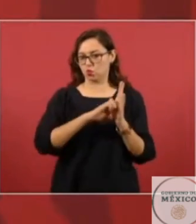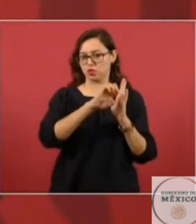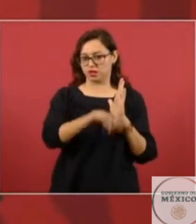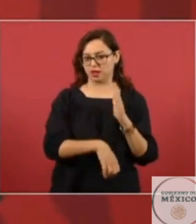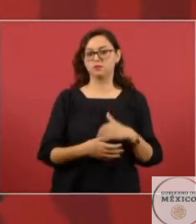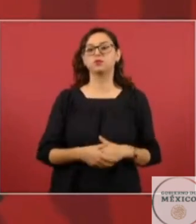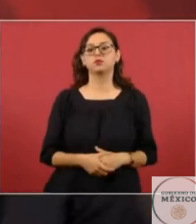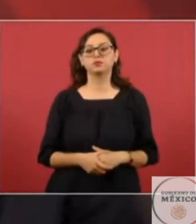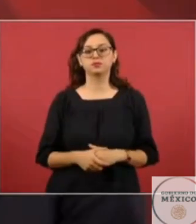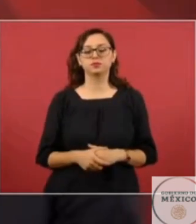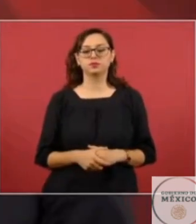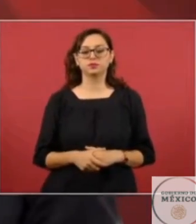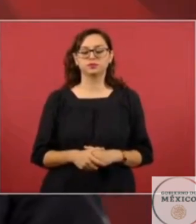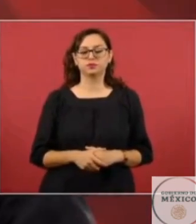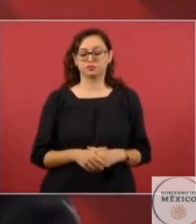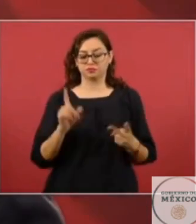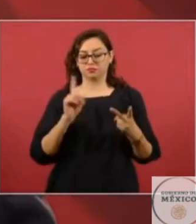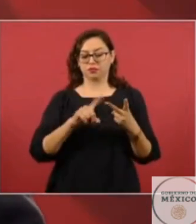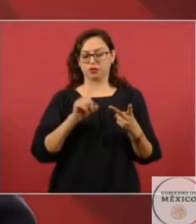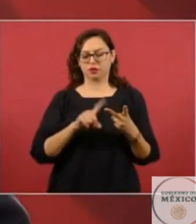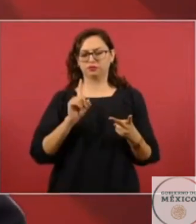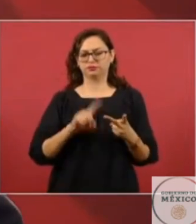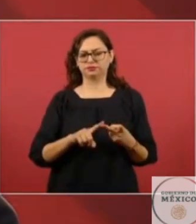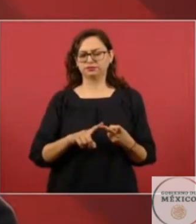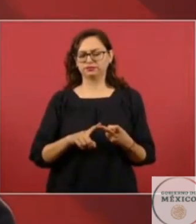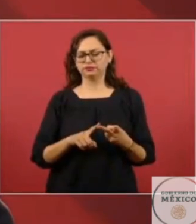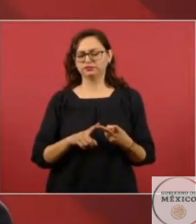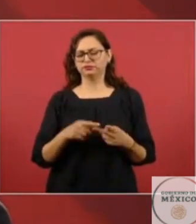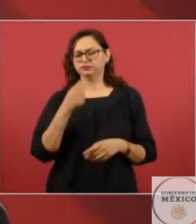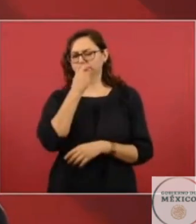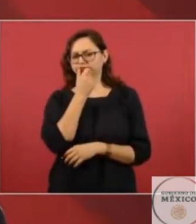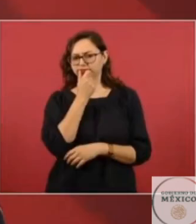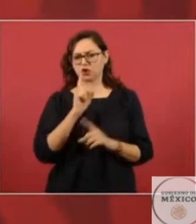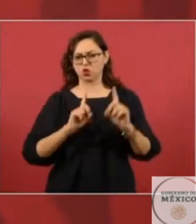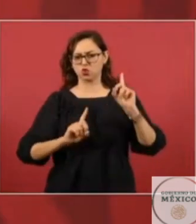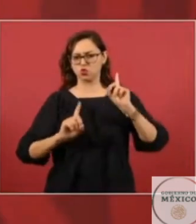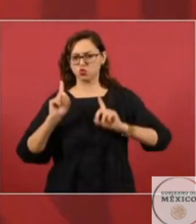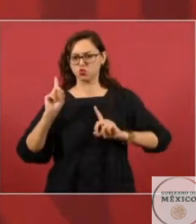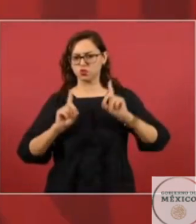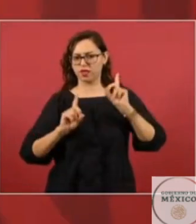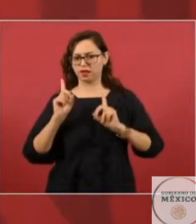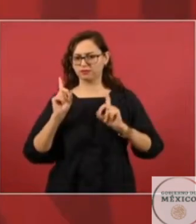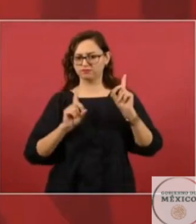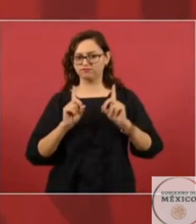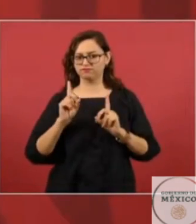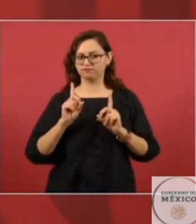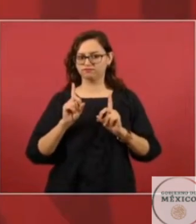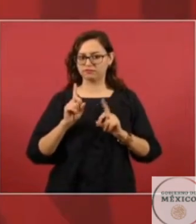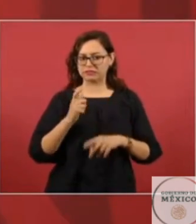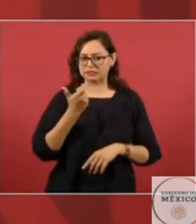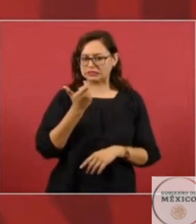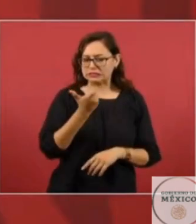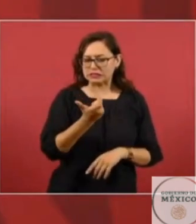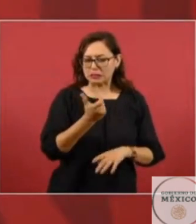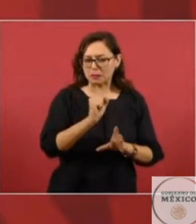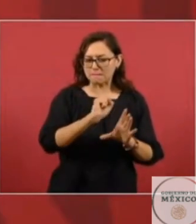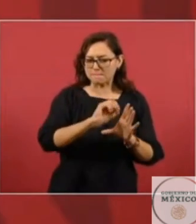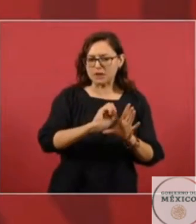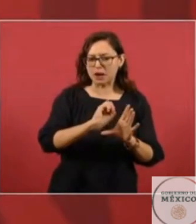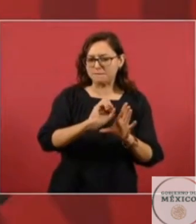decisión. Tiene que haber no solamente un fundamento para poner a una persona en la lista de